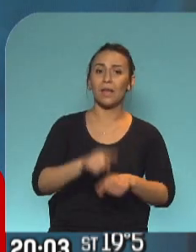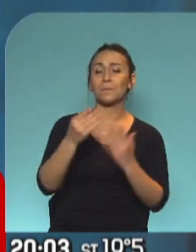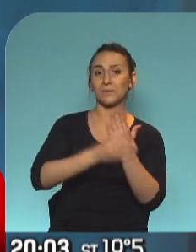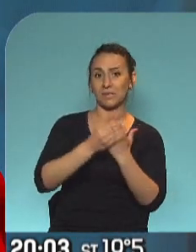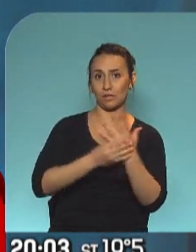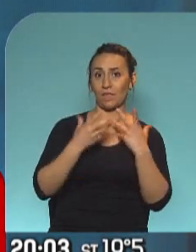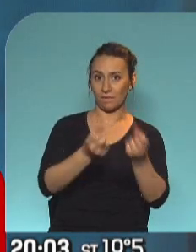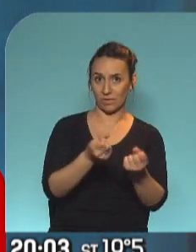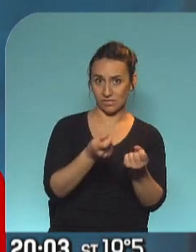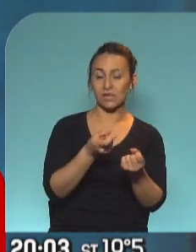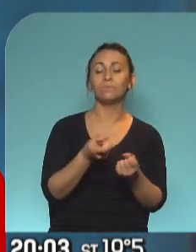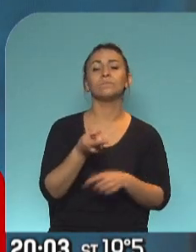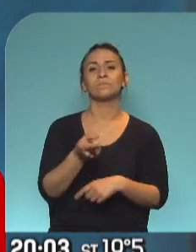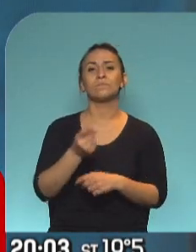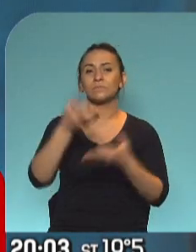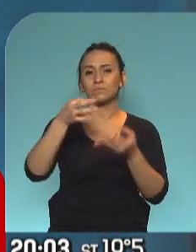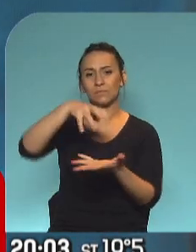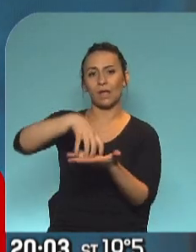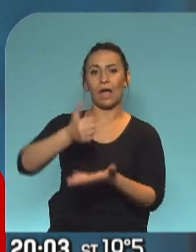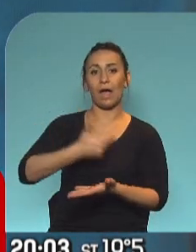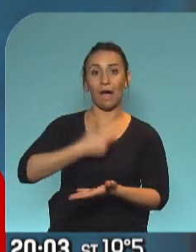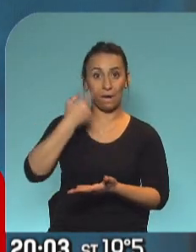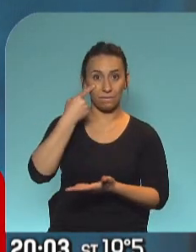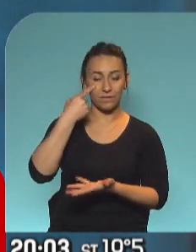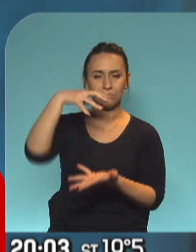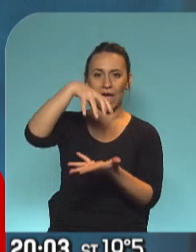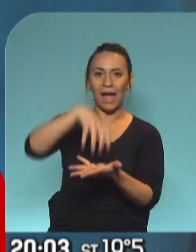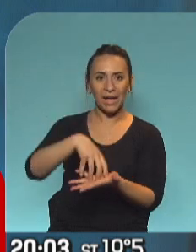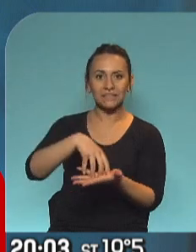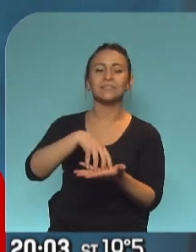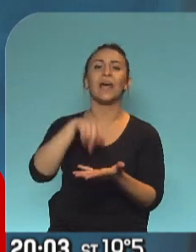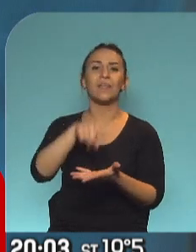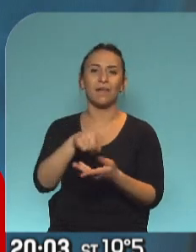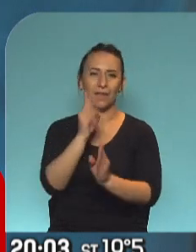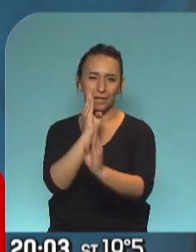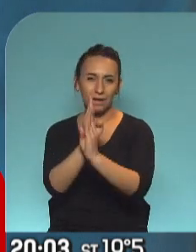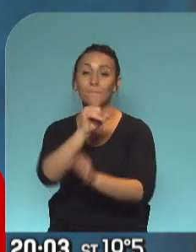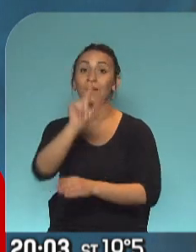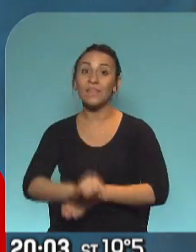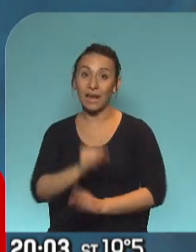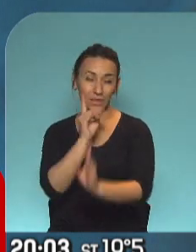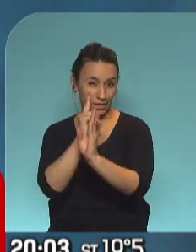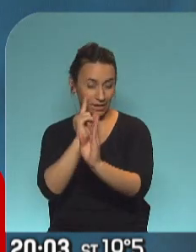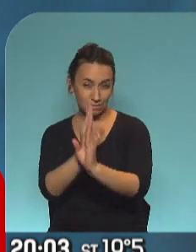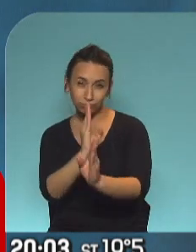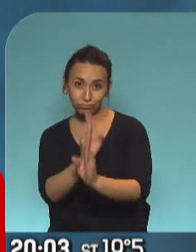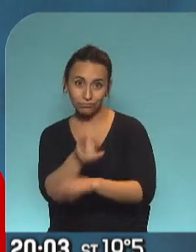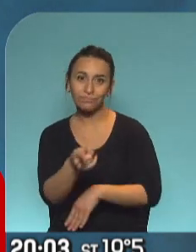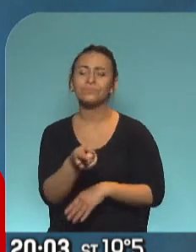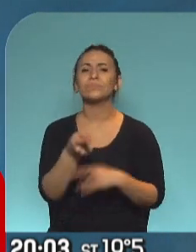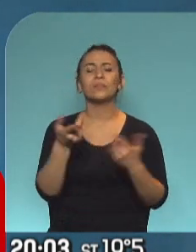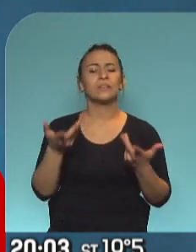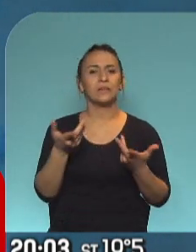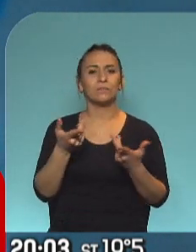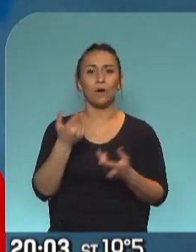Primero, se supo que la AFI, la Agencia Federal de Inteligencia, durante el gobierno de Mauricio Macri, había espiado a dirigentes, en ese momento